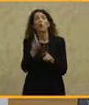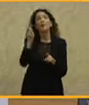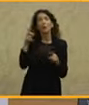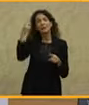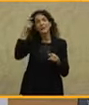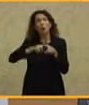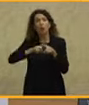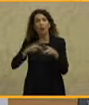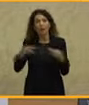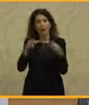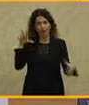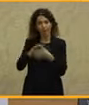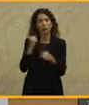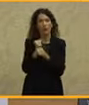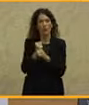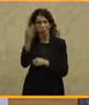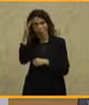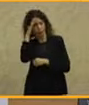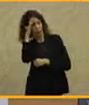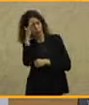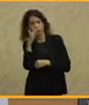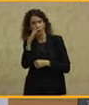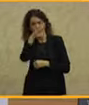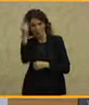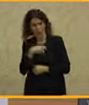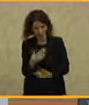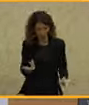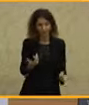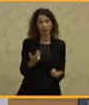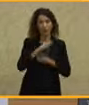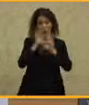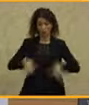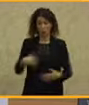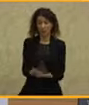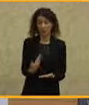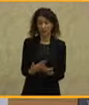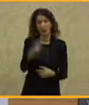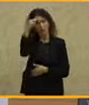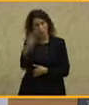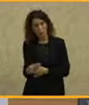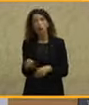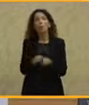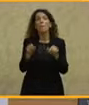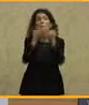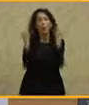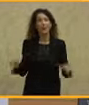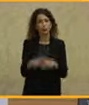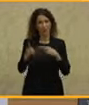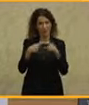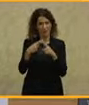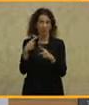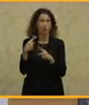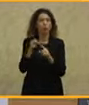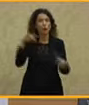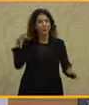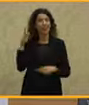psicosociales asociados al empleo. Y por último, garantizar que se respete el modelo social y el enfoque de